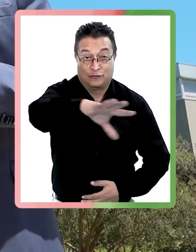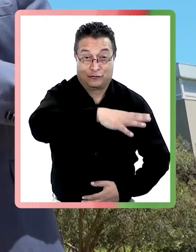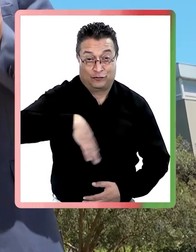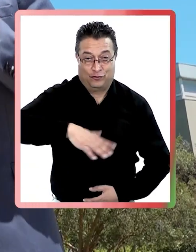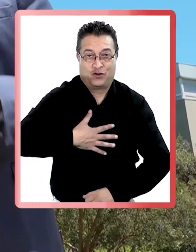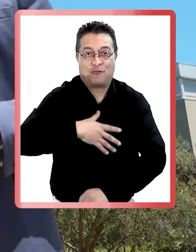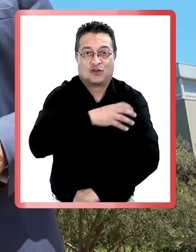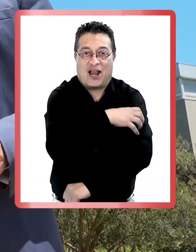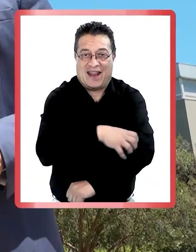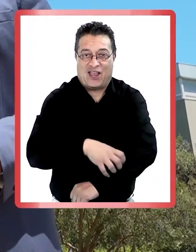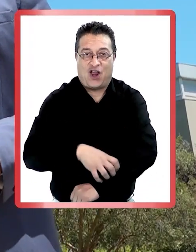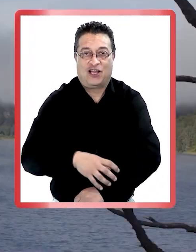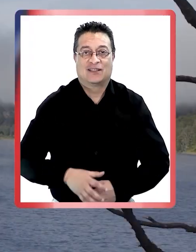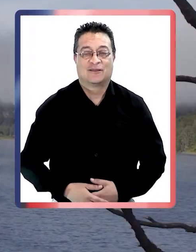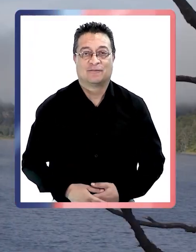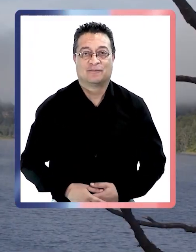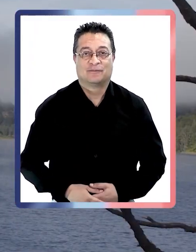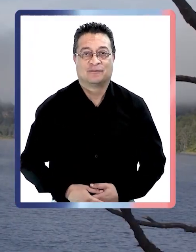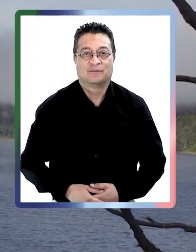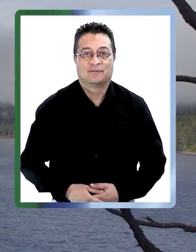Somos las regiones.